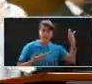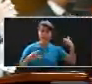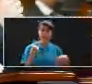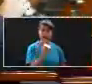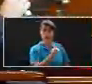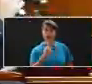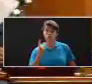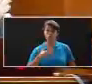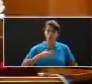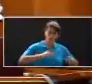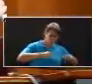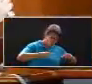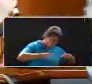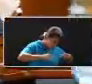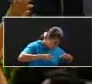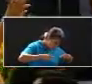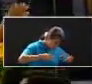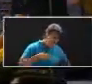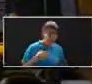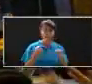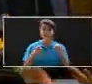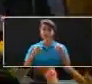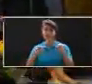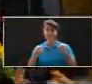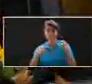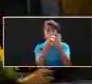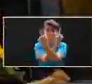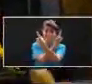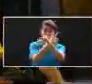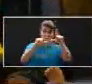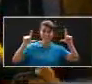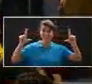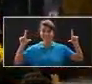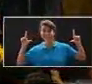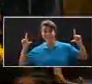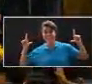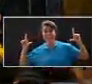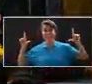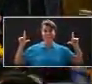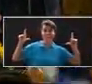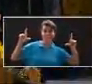pues ha llevado todo mi dolor. Me ha hecho libre.